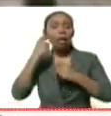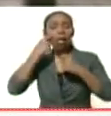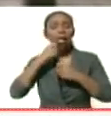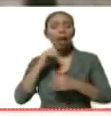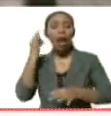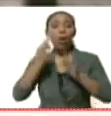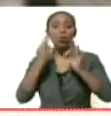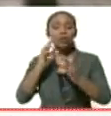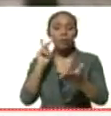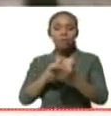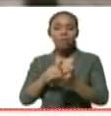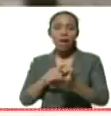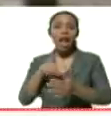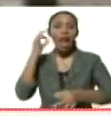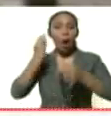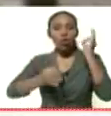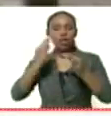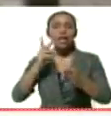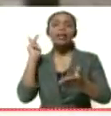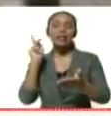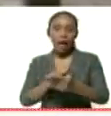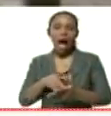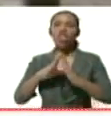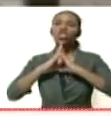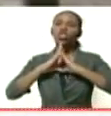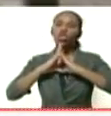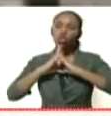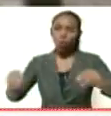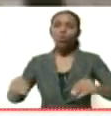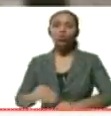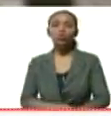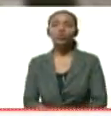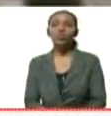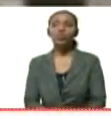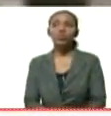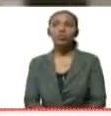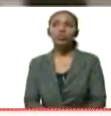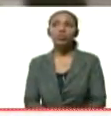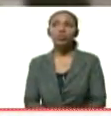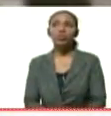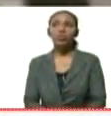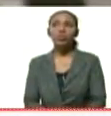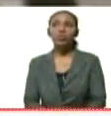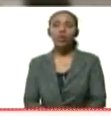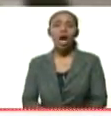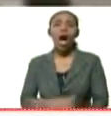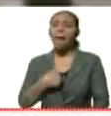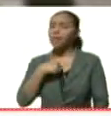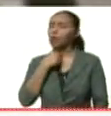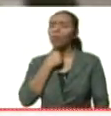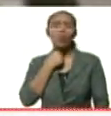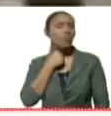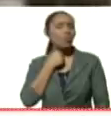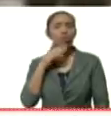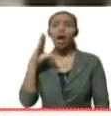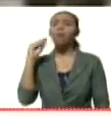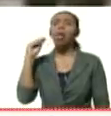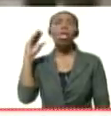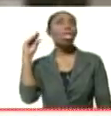llega. Y la justicia les va a llegar a todos. No me gusta hablar por